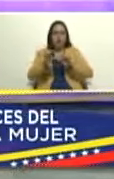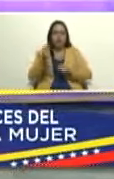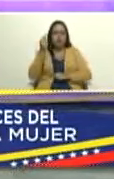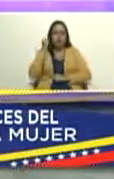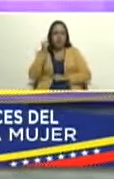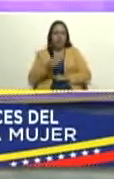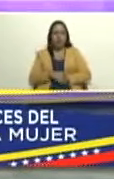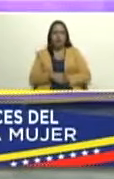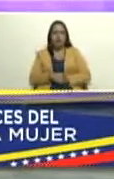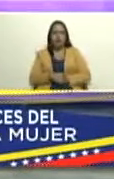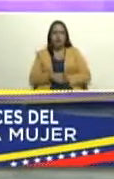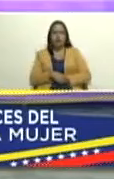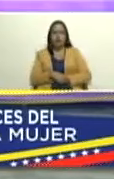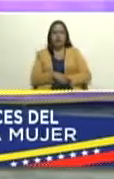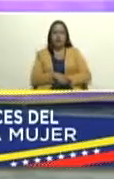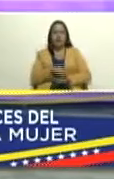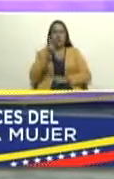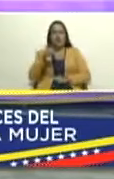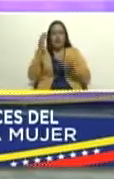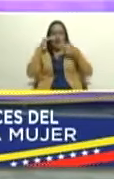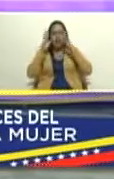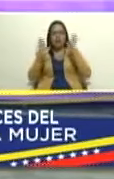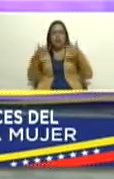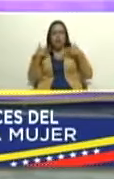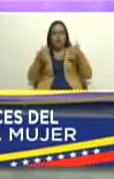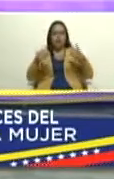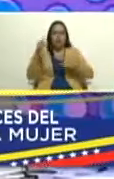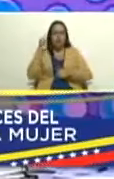y en el tratamiento de las mujeres.